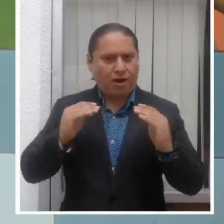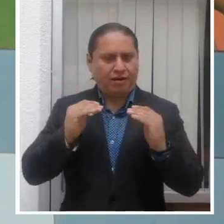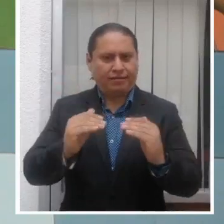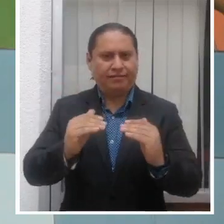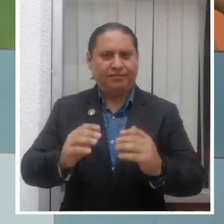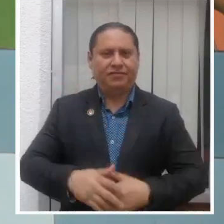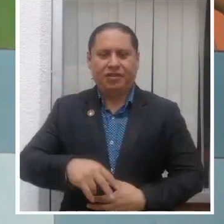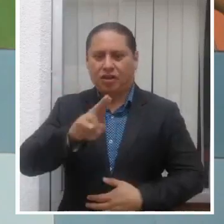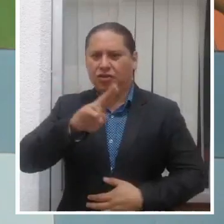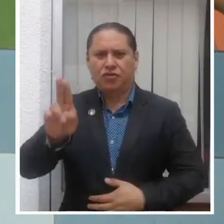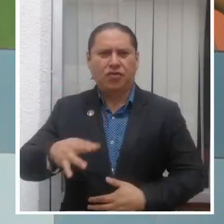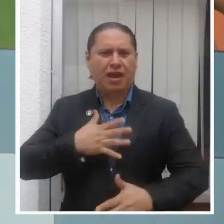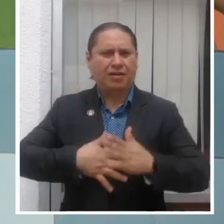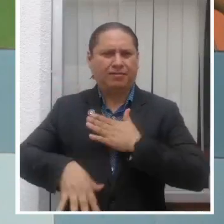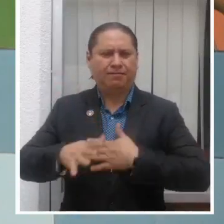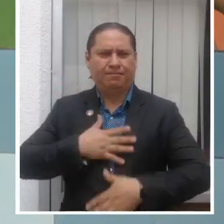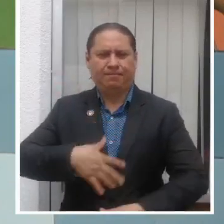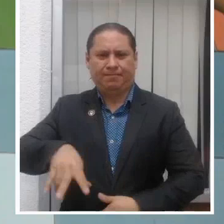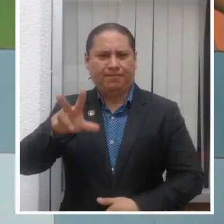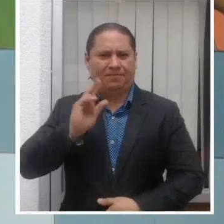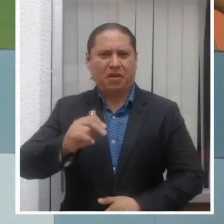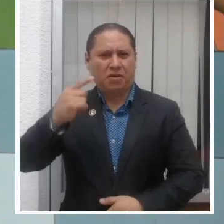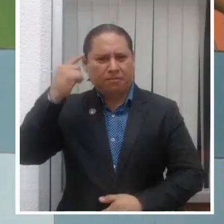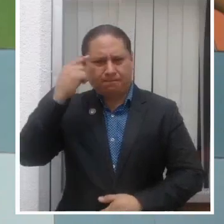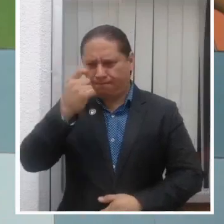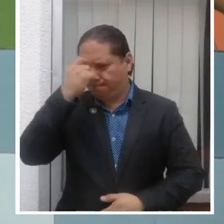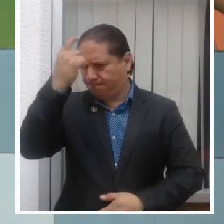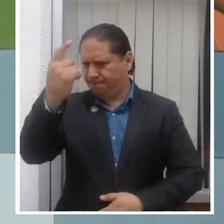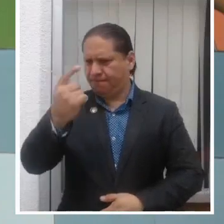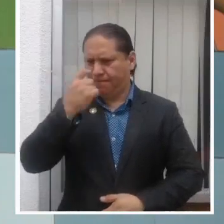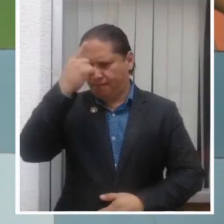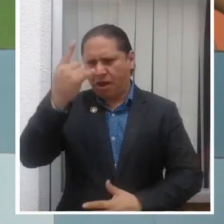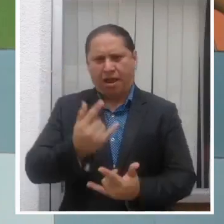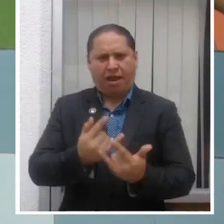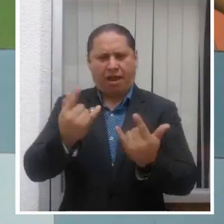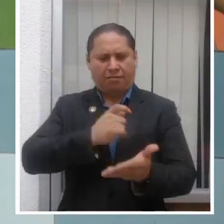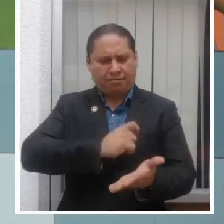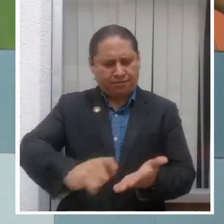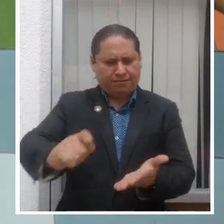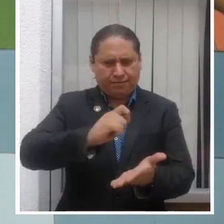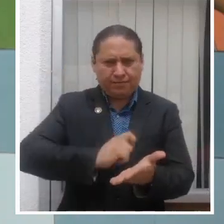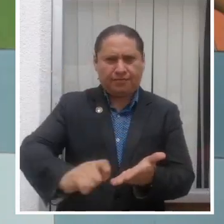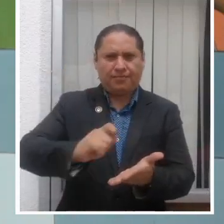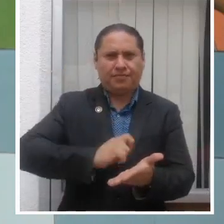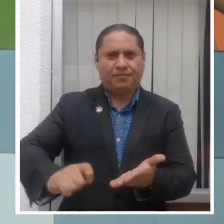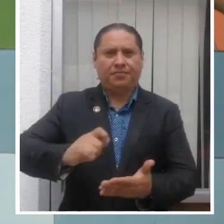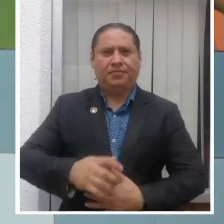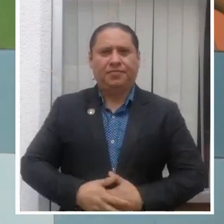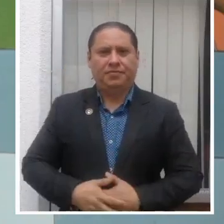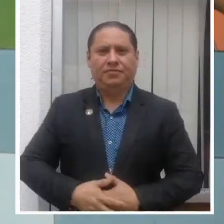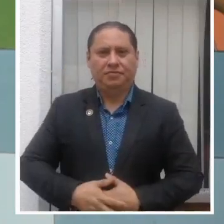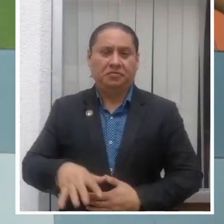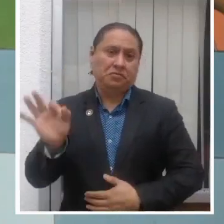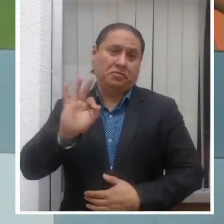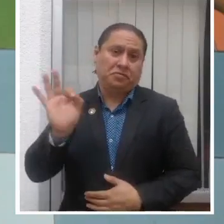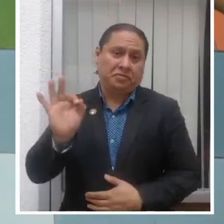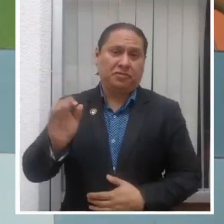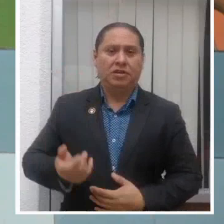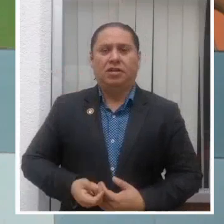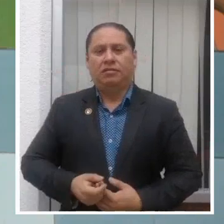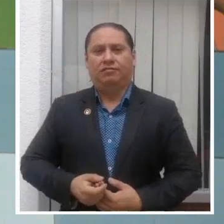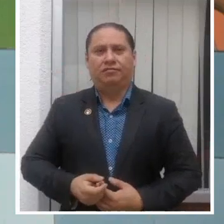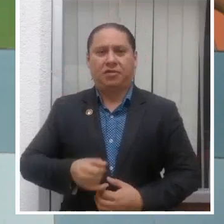de que nunca te canses, nunca te canses de inspirarte, nunca te canses de escribir, tal vez de la injusticia, tal